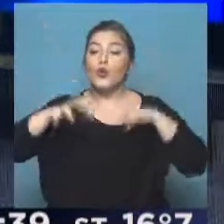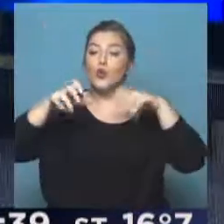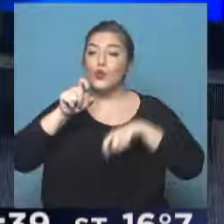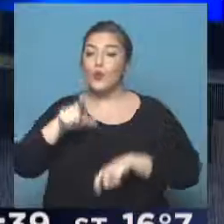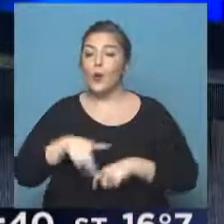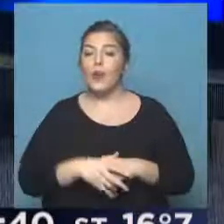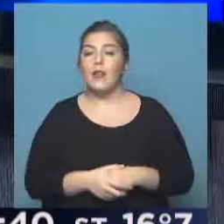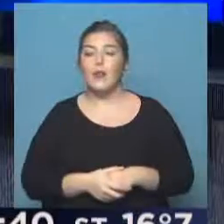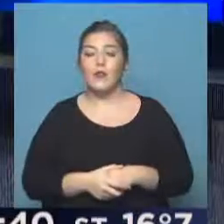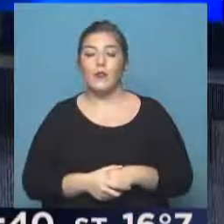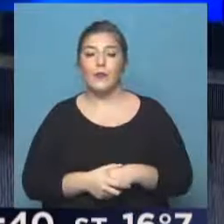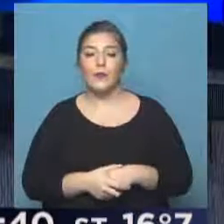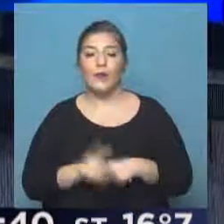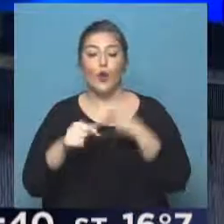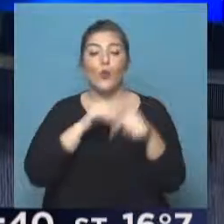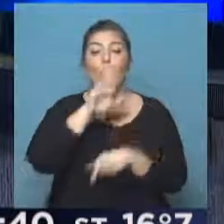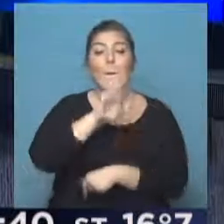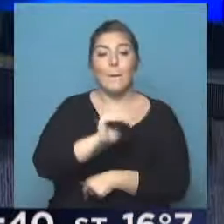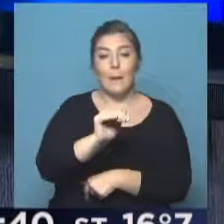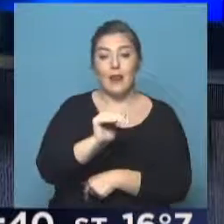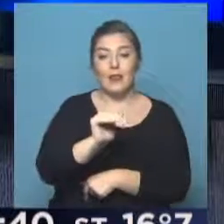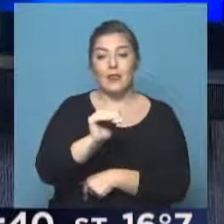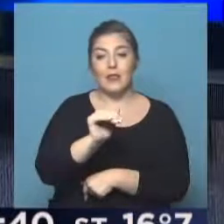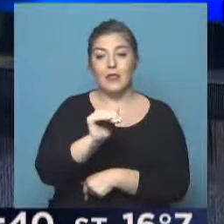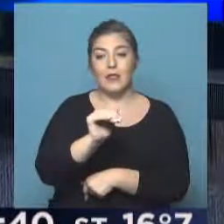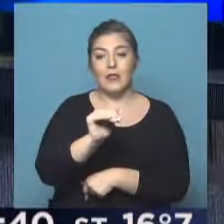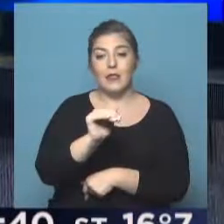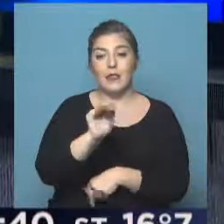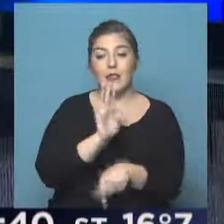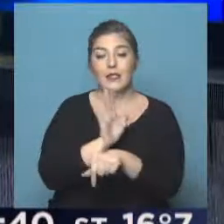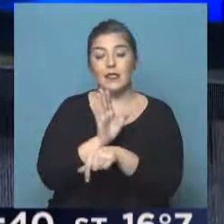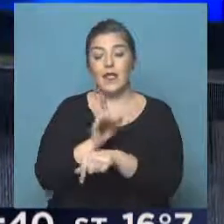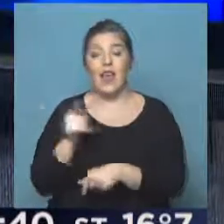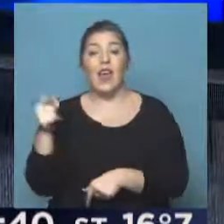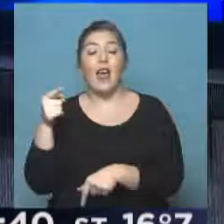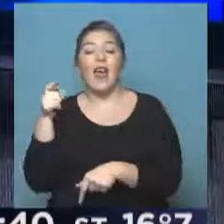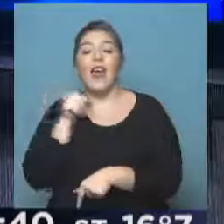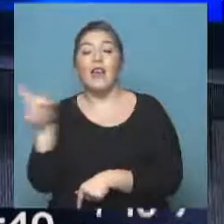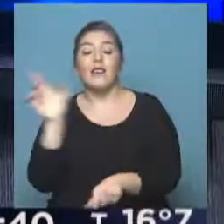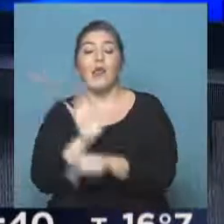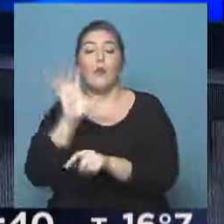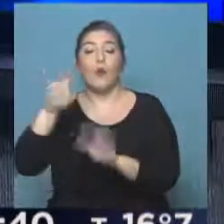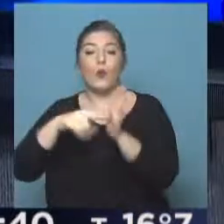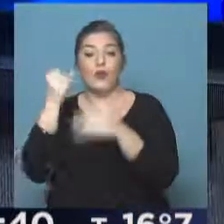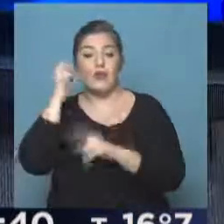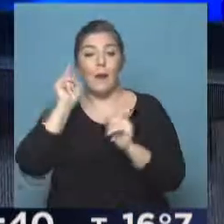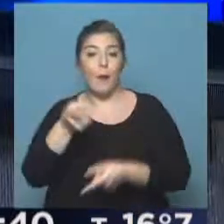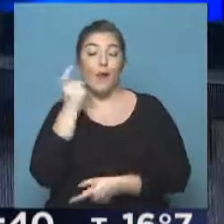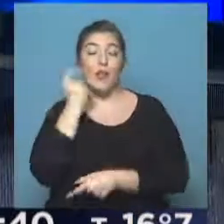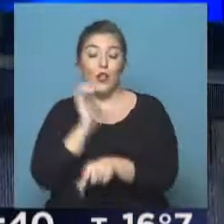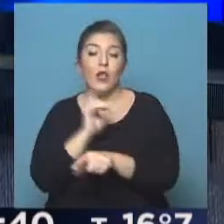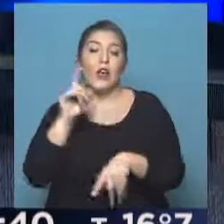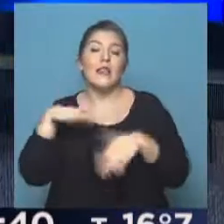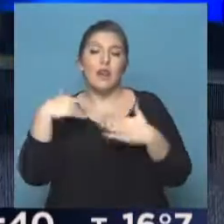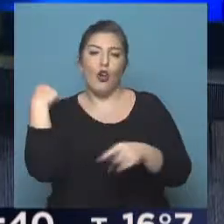precipitaciones van a mantenerse el martes en el este de la provincia de Buenos Aires y probablemente en Entre Ríos, o sea que